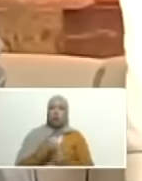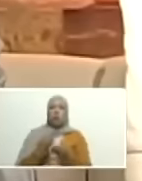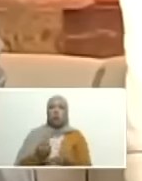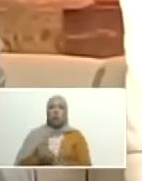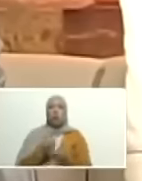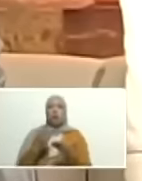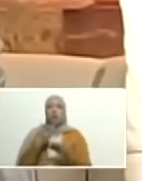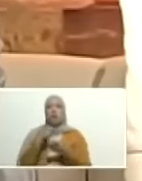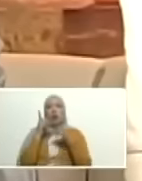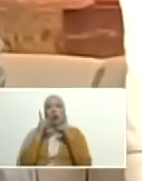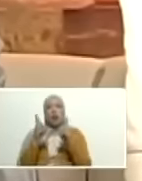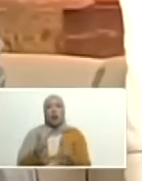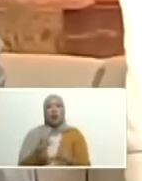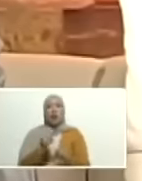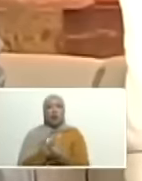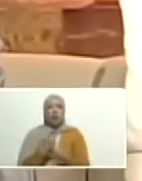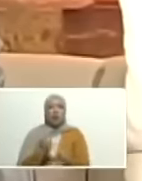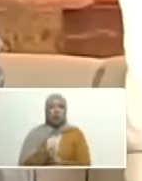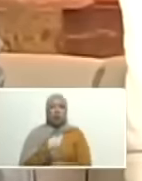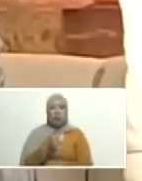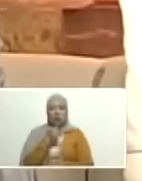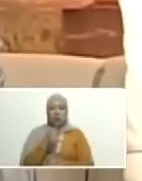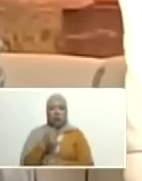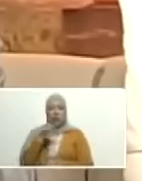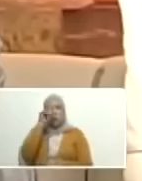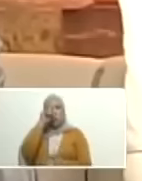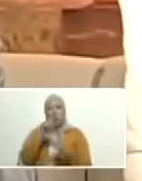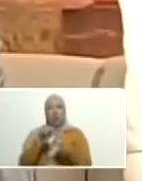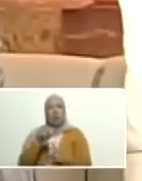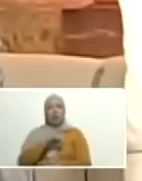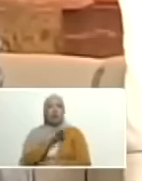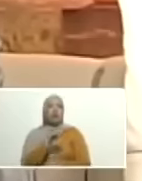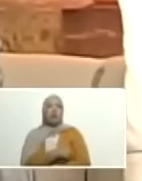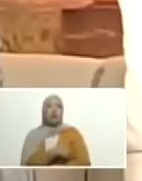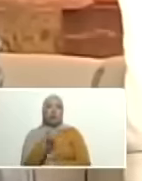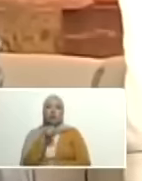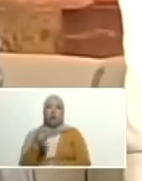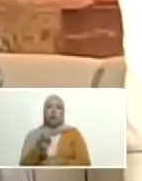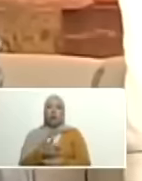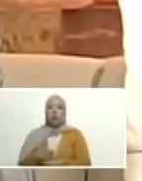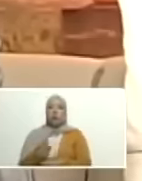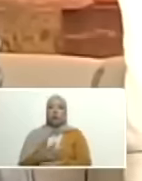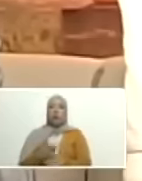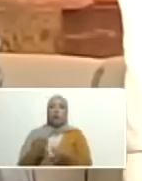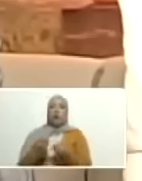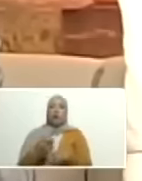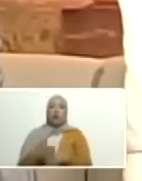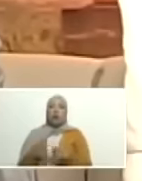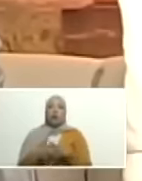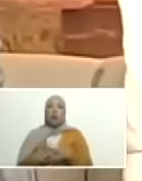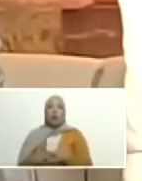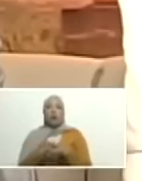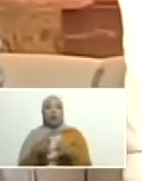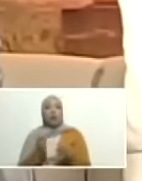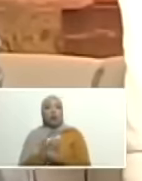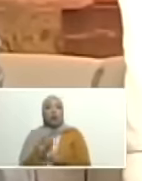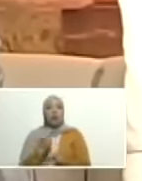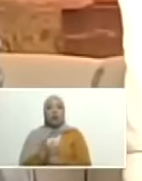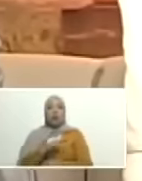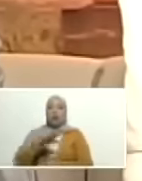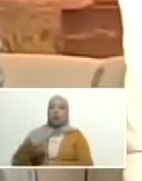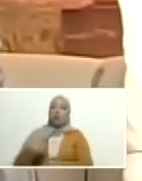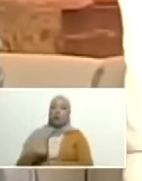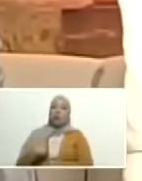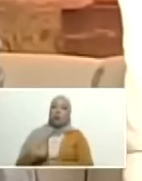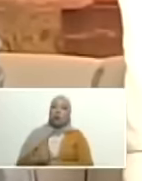a los decisores, a los que tienen el poder y al gobierno de los Estados Unidos de Norteamérica.